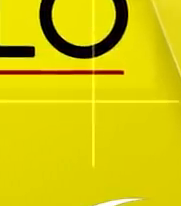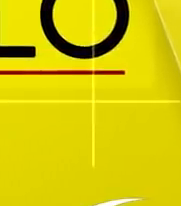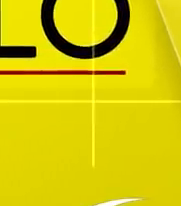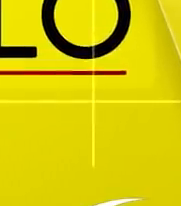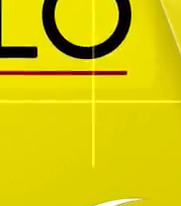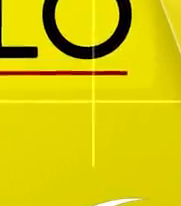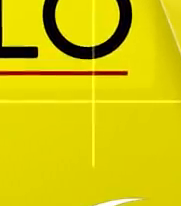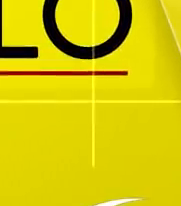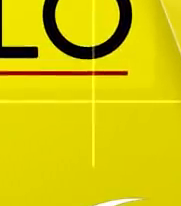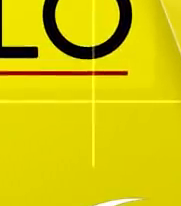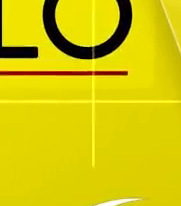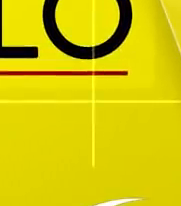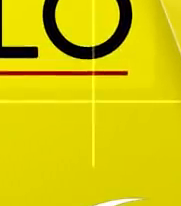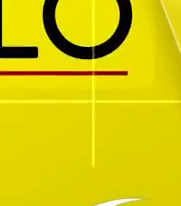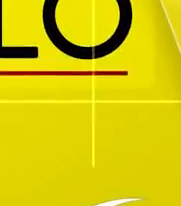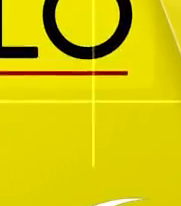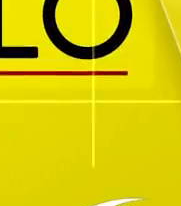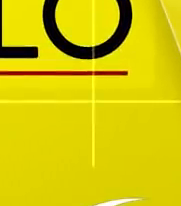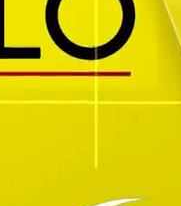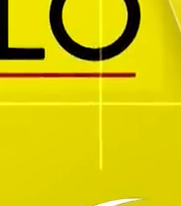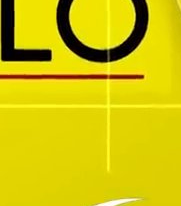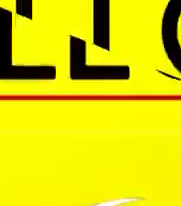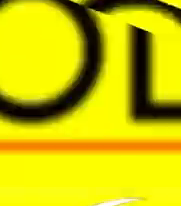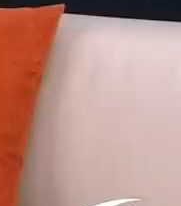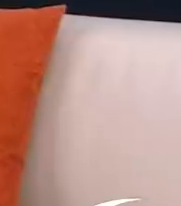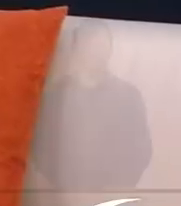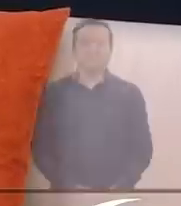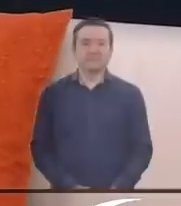noticia en desarrollo en Noticias Caracol.